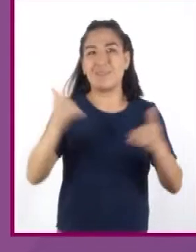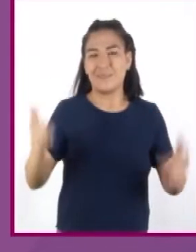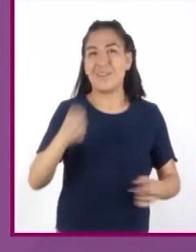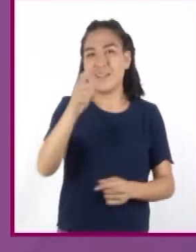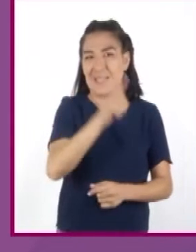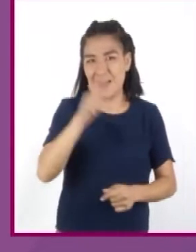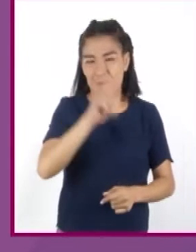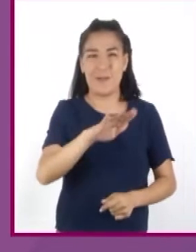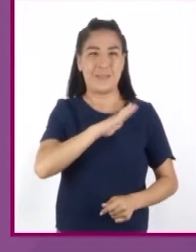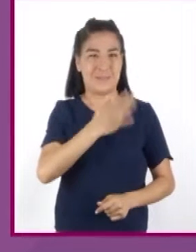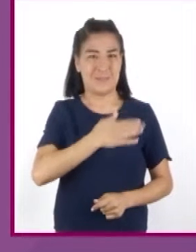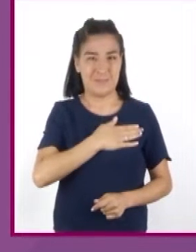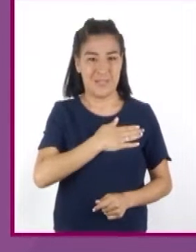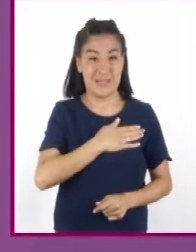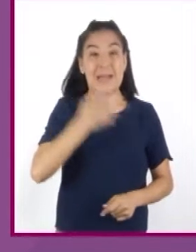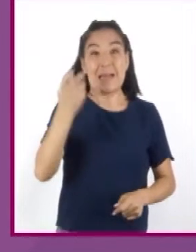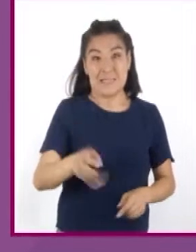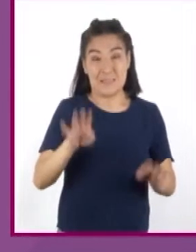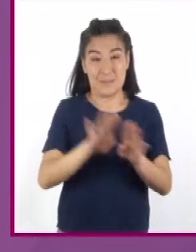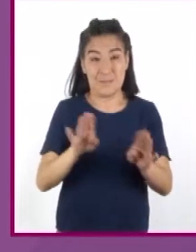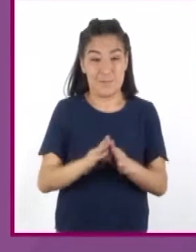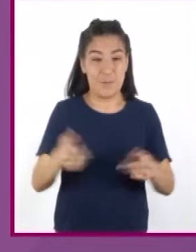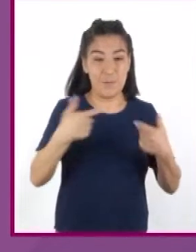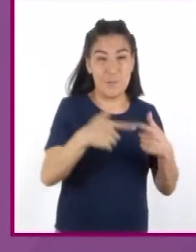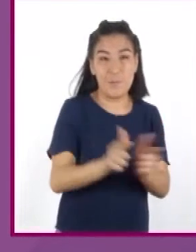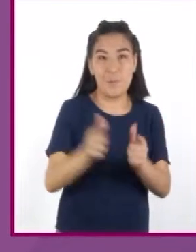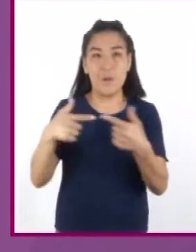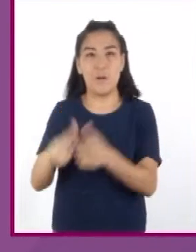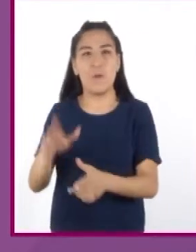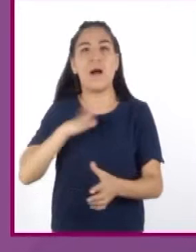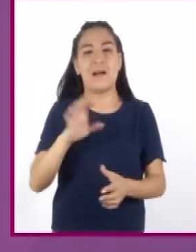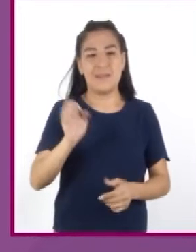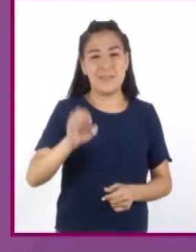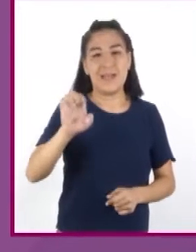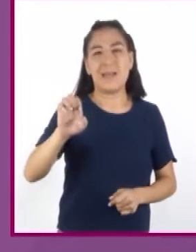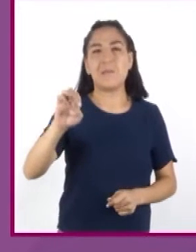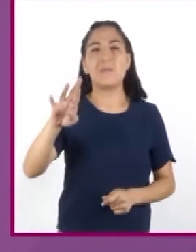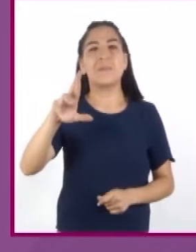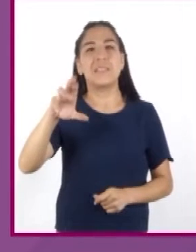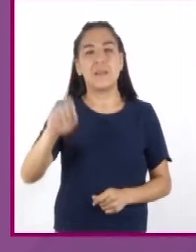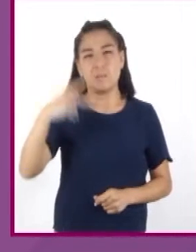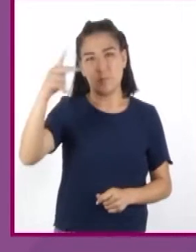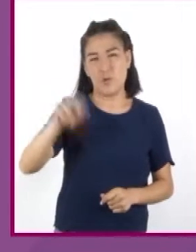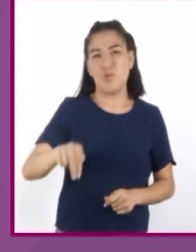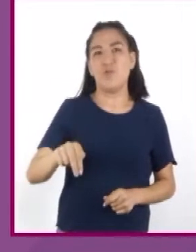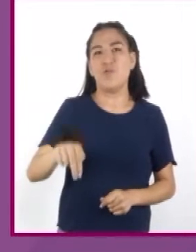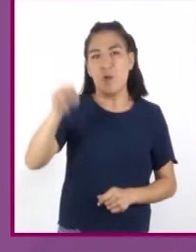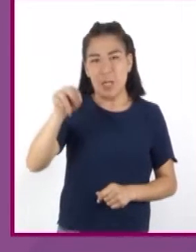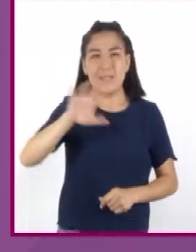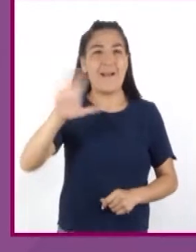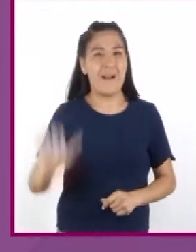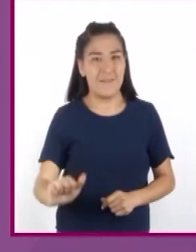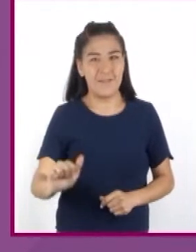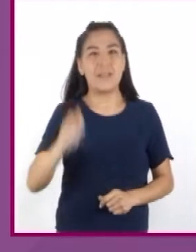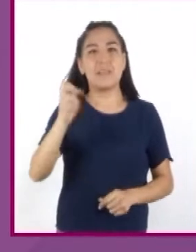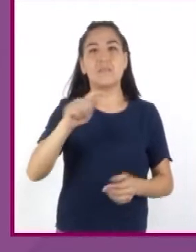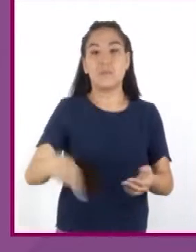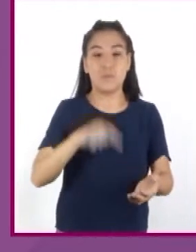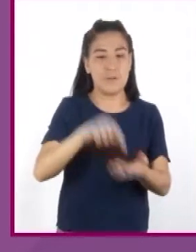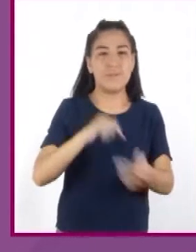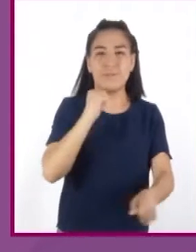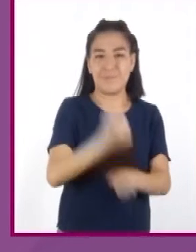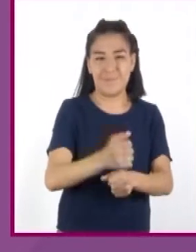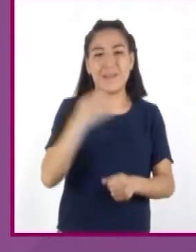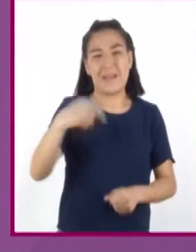española. Se ha dicho que entre estos grupos podemos encontrar a los iberos que proceden del norte de África y se establecieron en la región del río